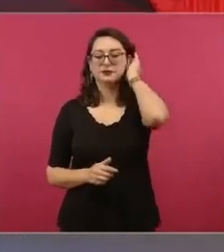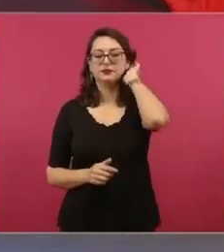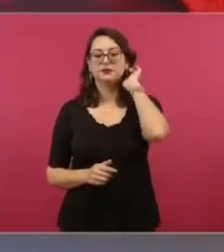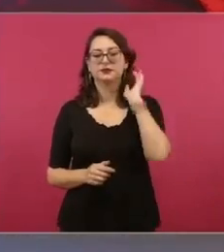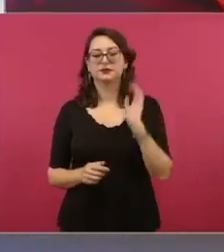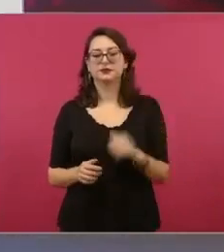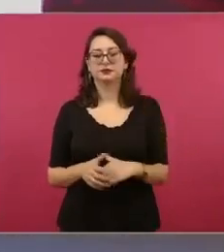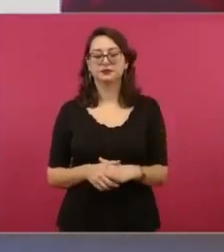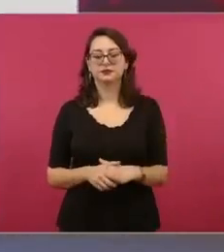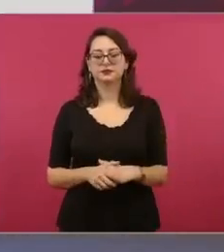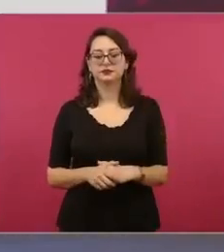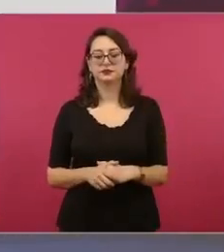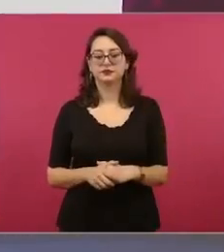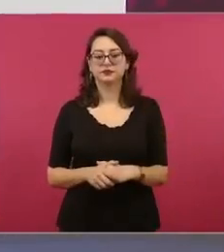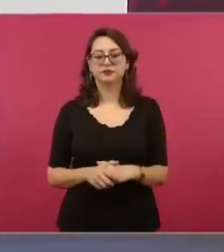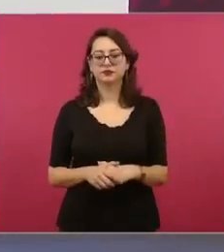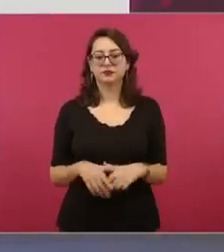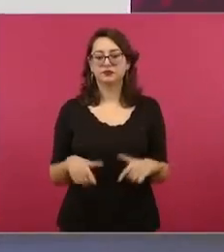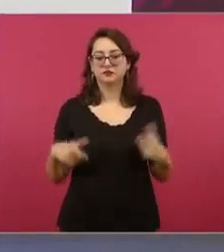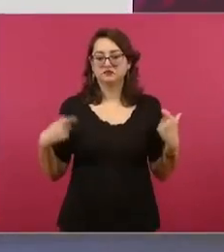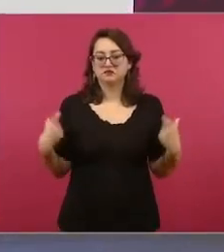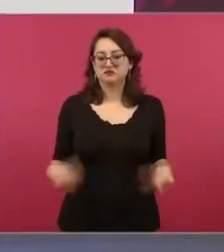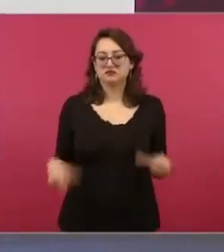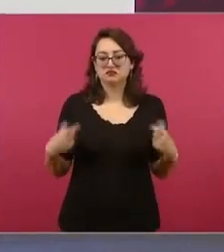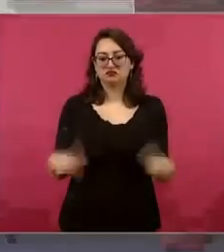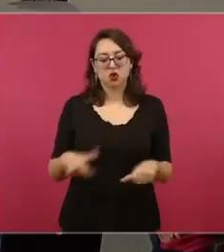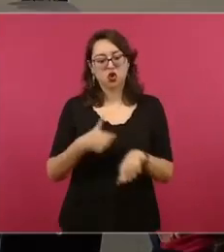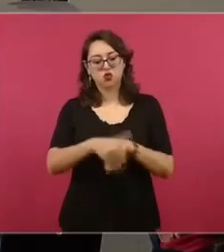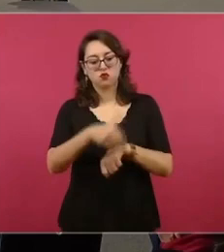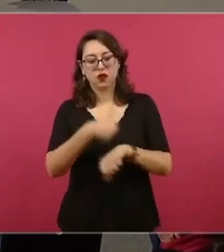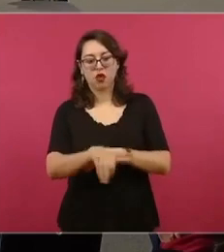el decil de los que tienen más ingresos,